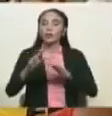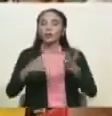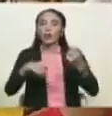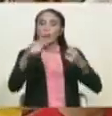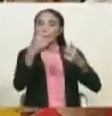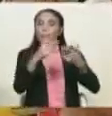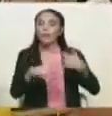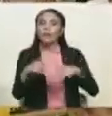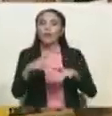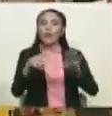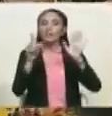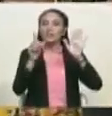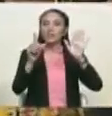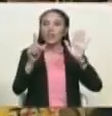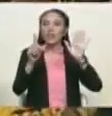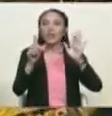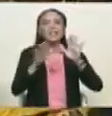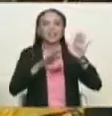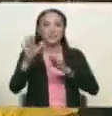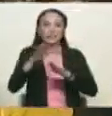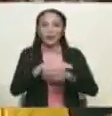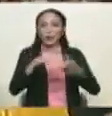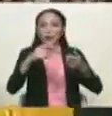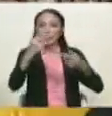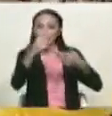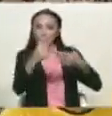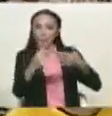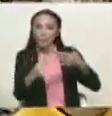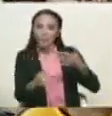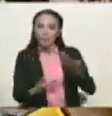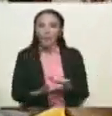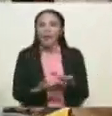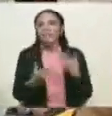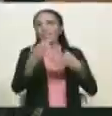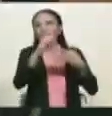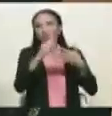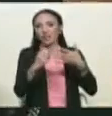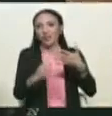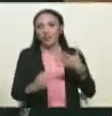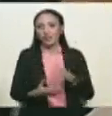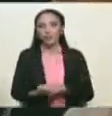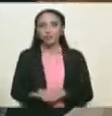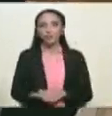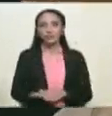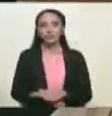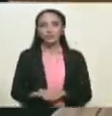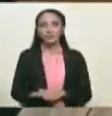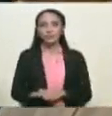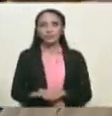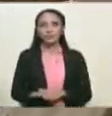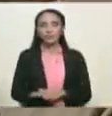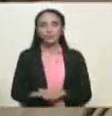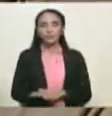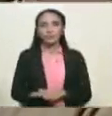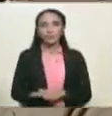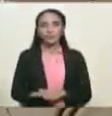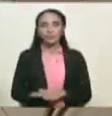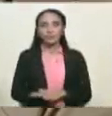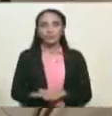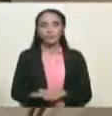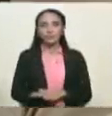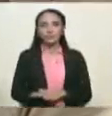compañero Tarek El Aissami. 15 motores de la agenda económica bolivariana.